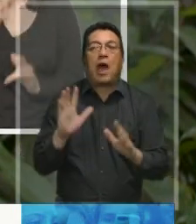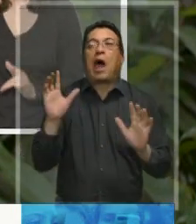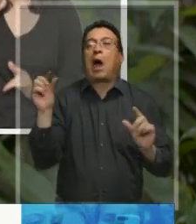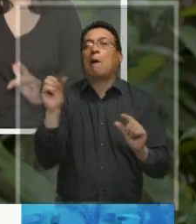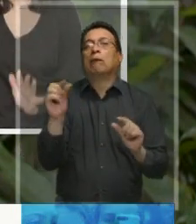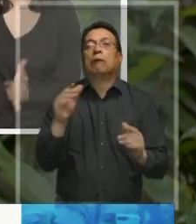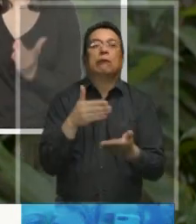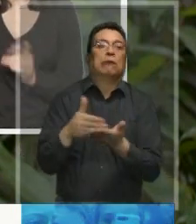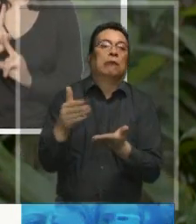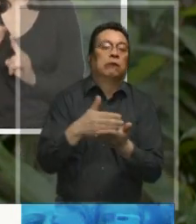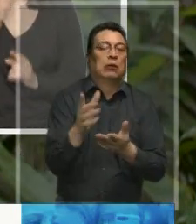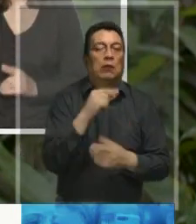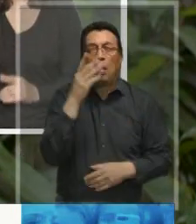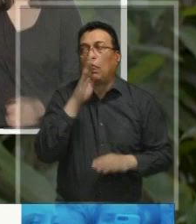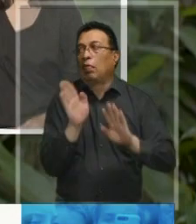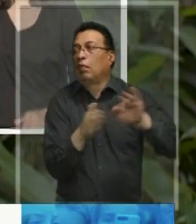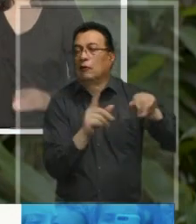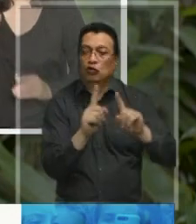relativizadas ni obviadas.